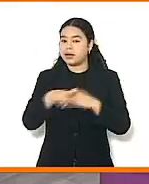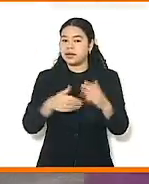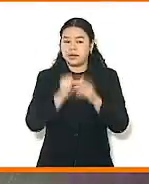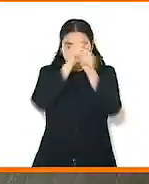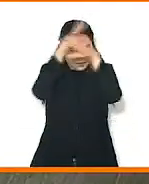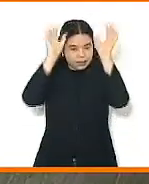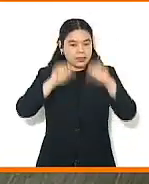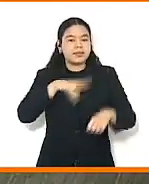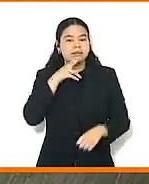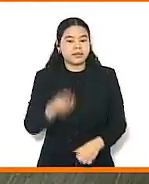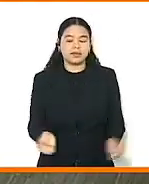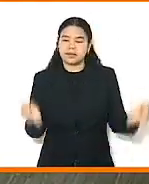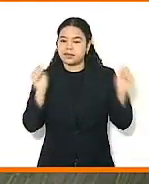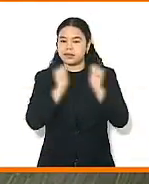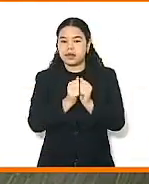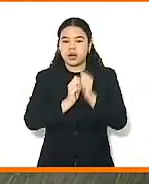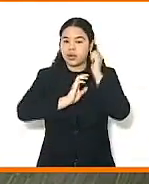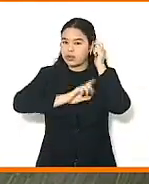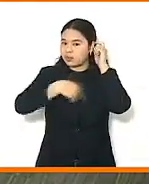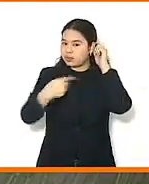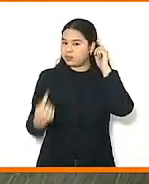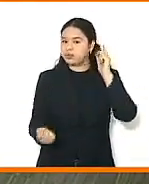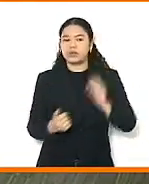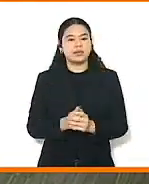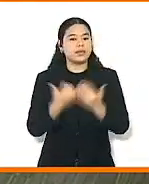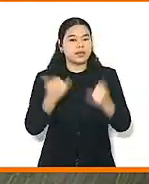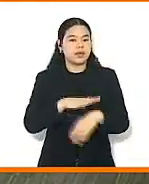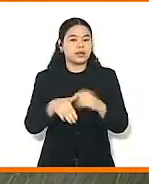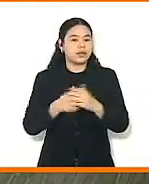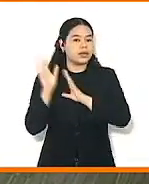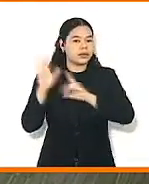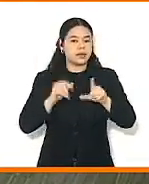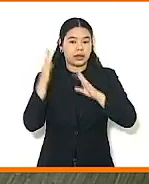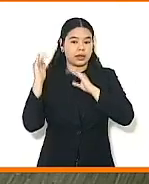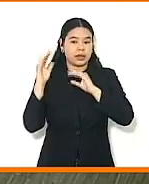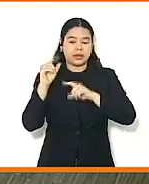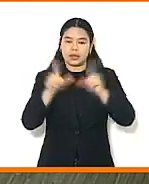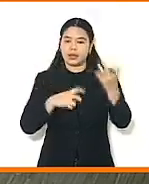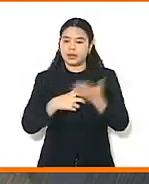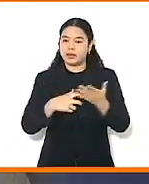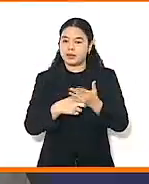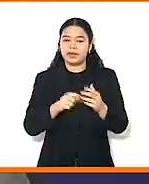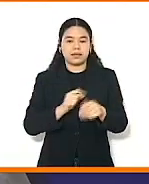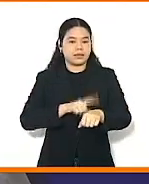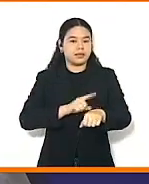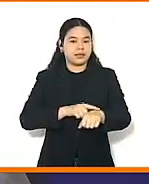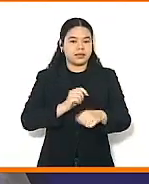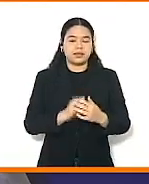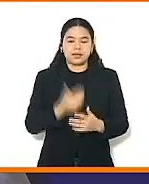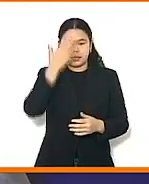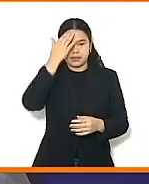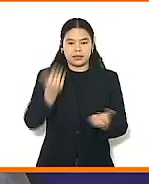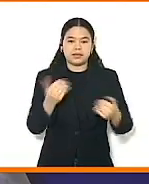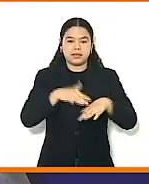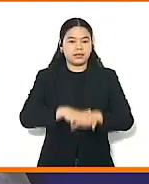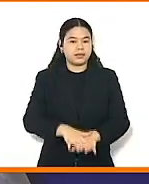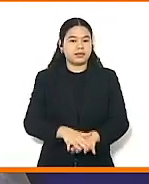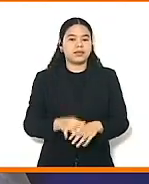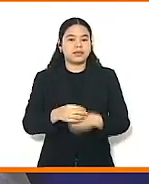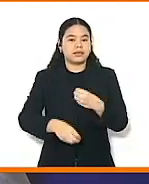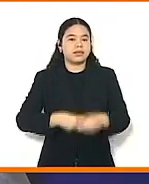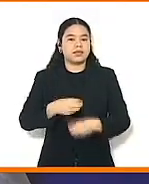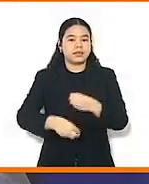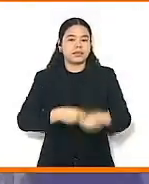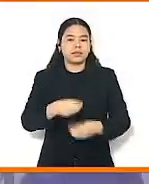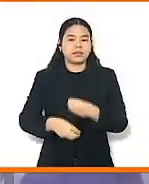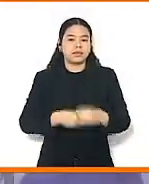uno de tus sueños se haga realidad con Diaria y tengas tu boletito en mano, querido jugador. Vamos a empezar a incorporar las